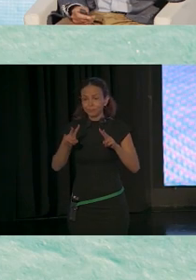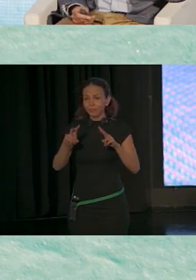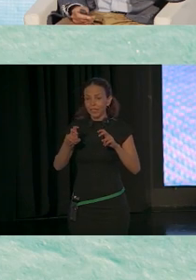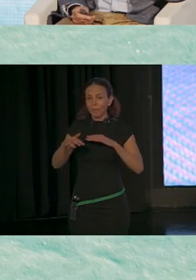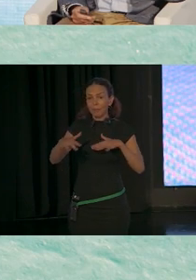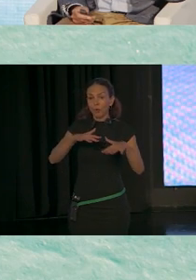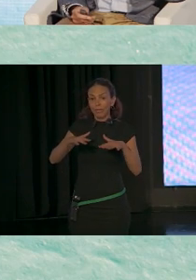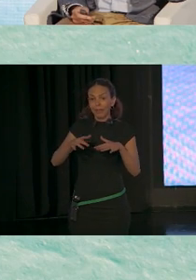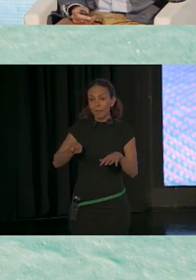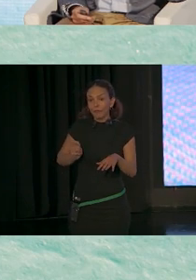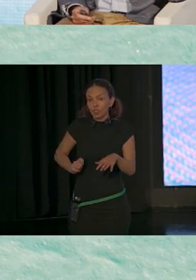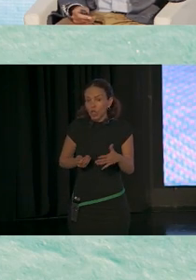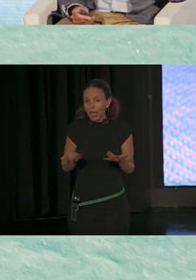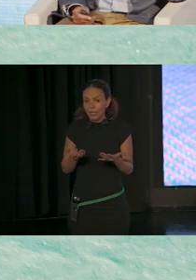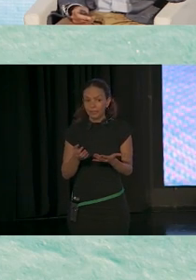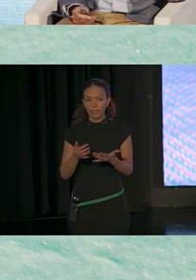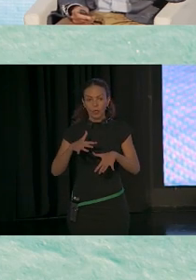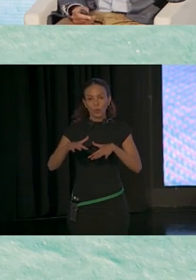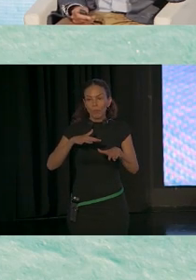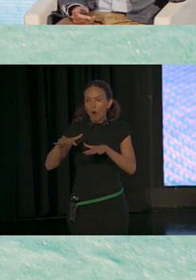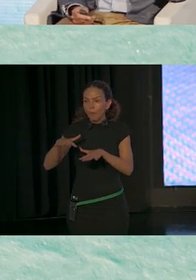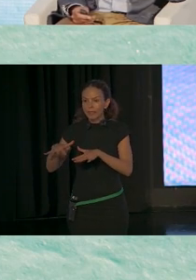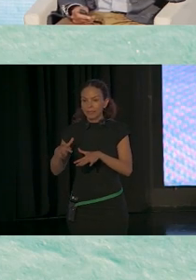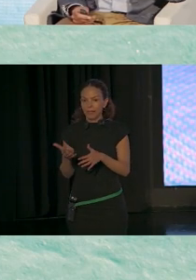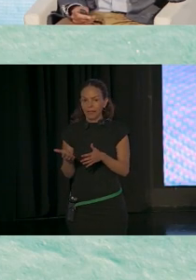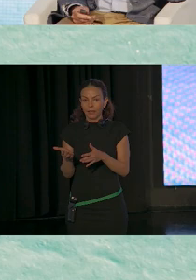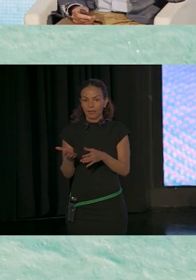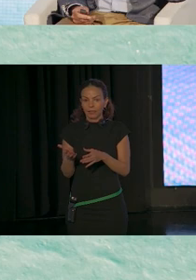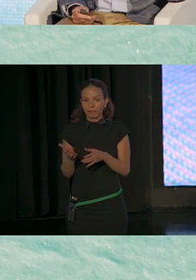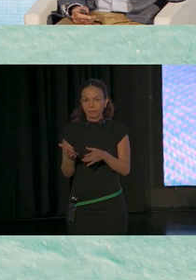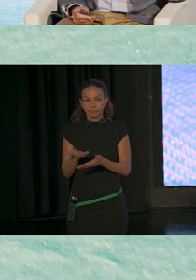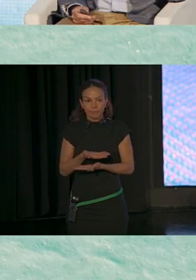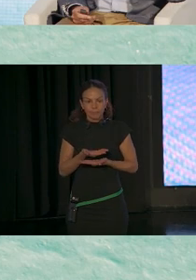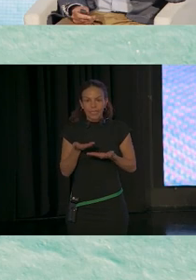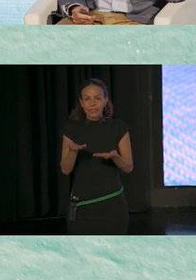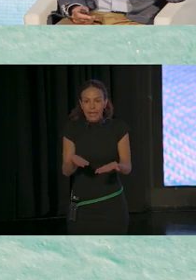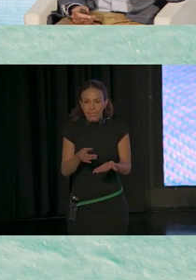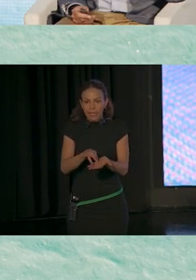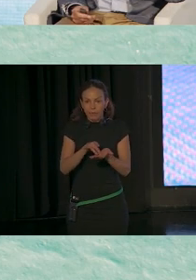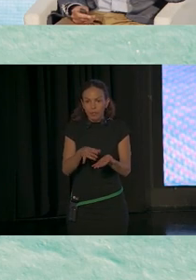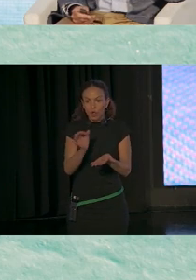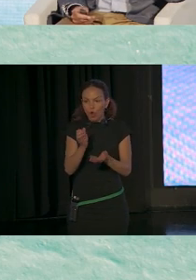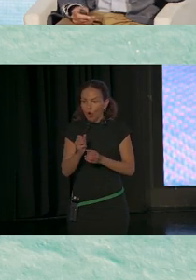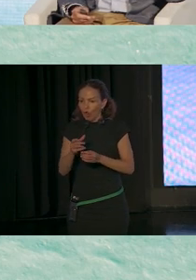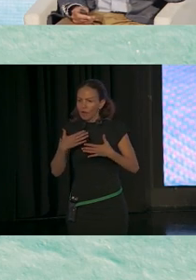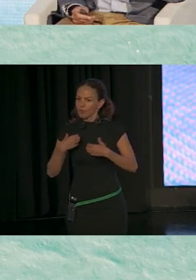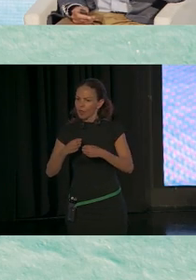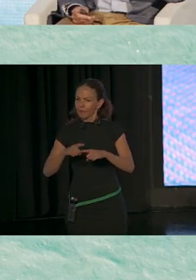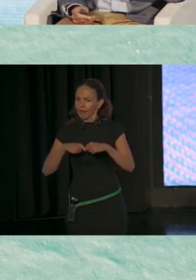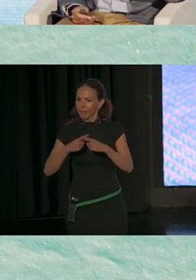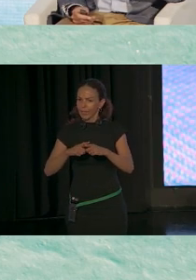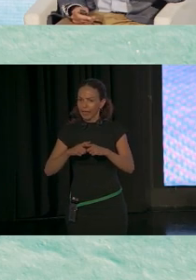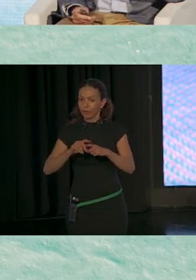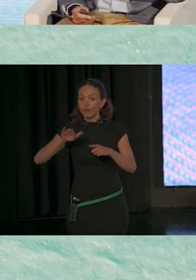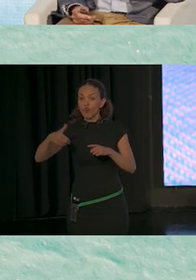de profesionales, si han de moverse y prestar servicios o empoderar a las familias fuera de los